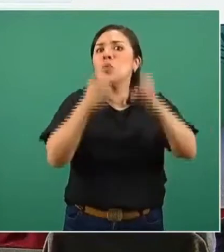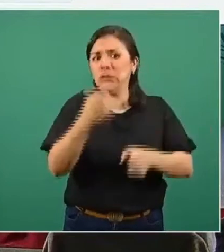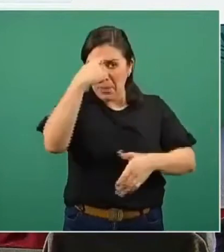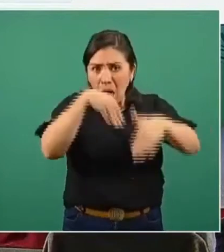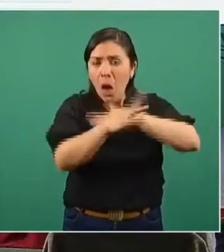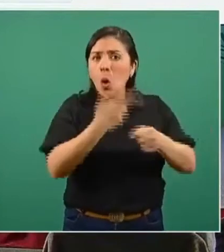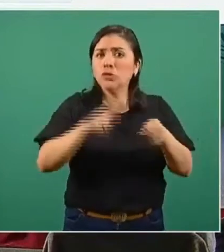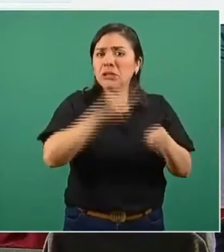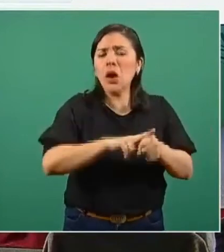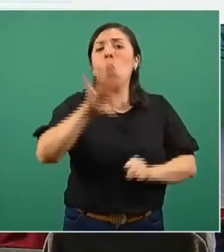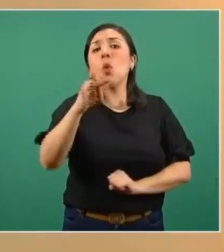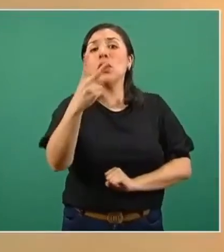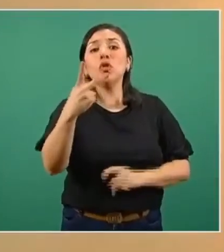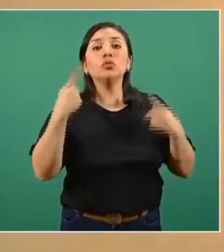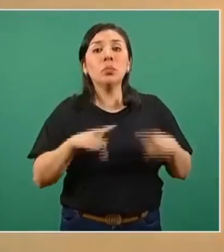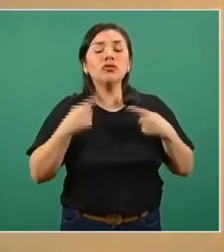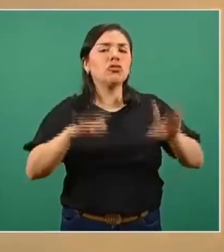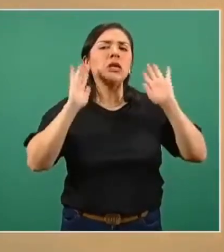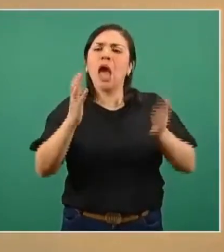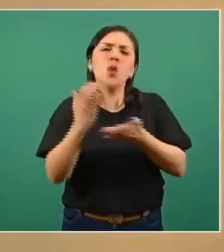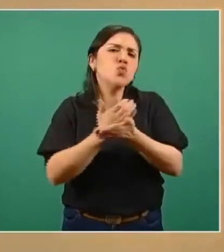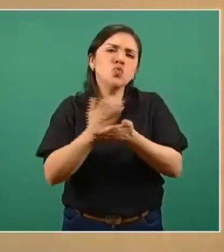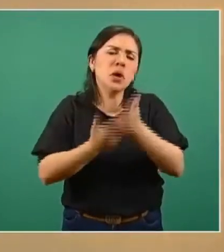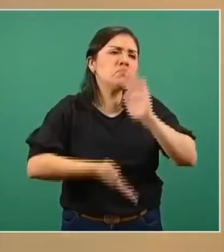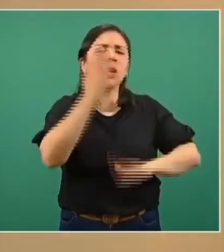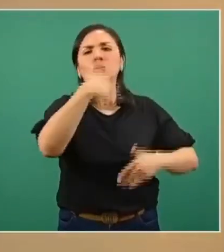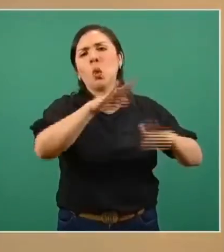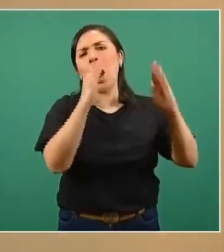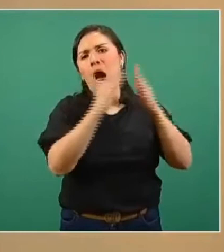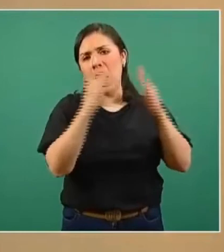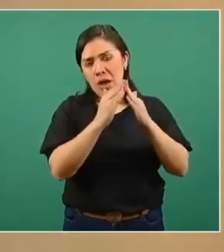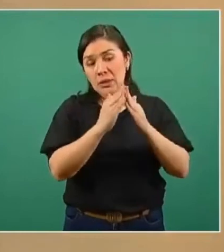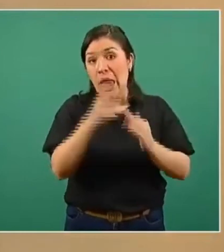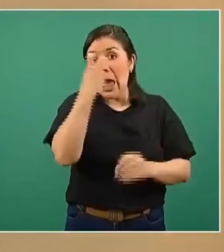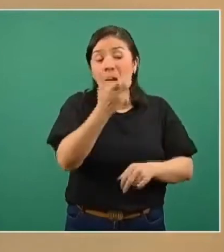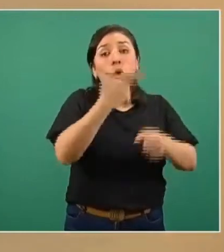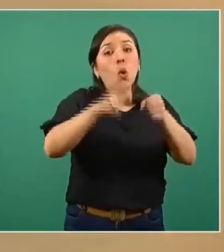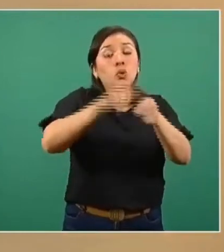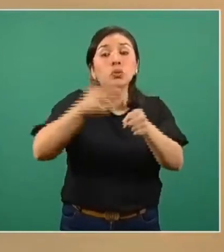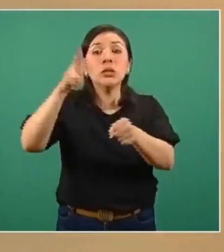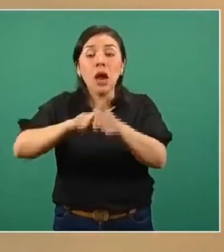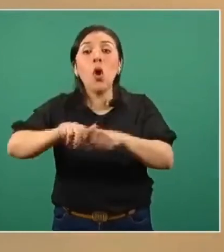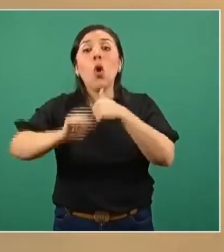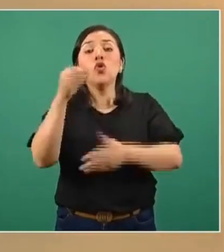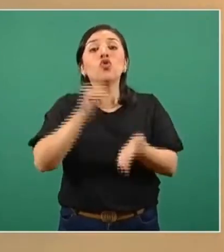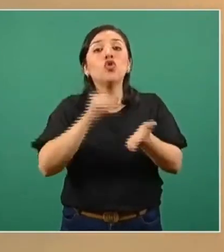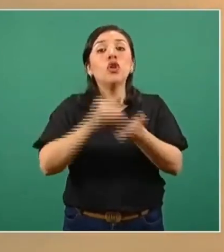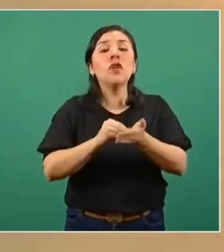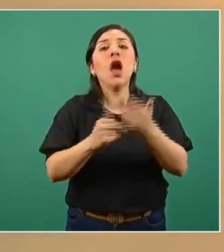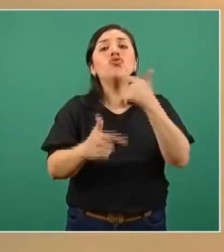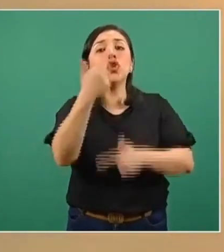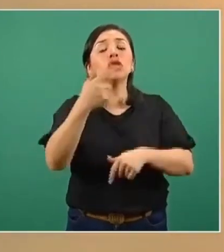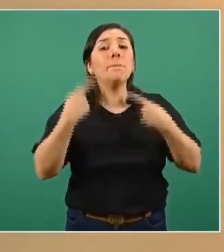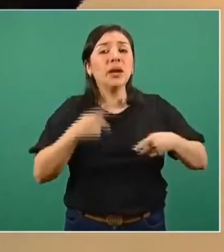hospitalización, 42 personas ya han sido dadas de alta de sus hospitales y 2 personas continúan